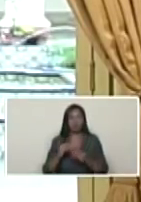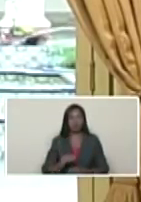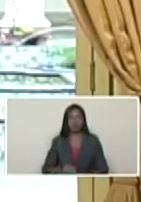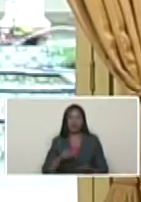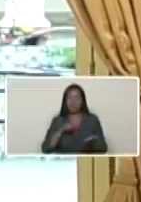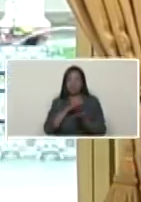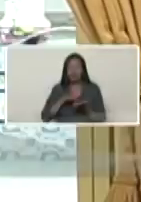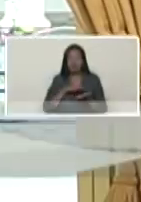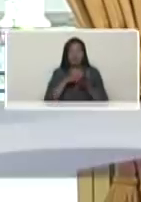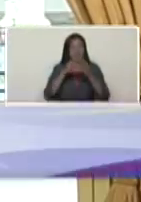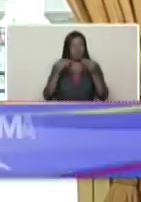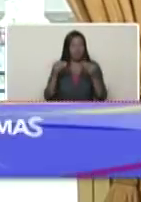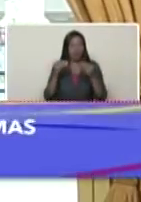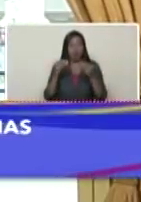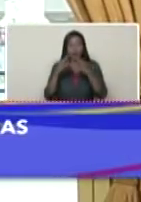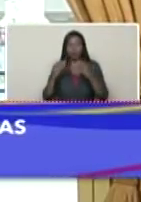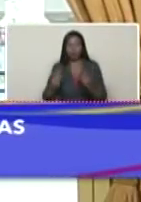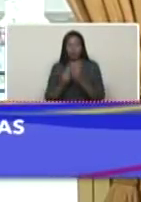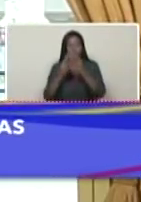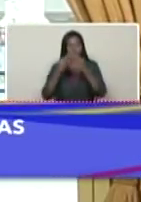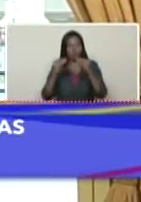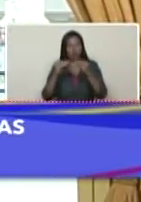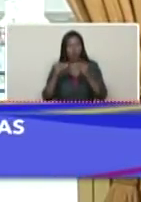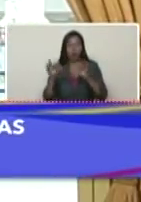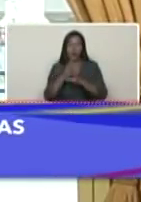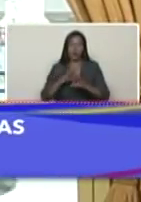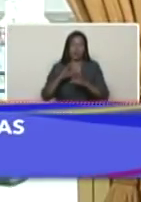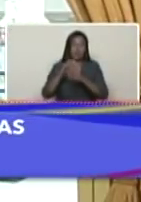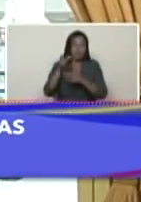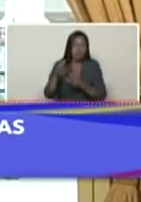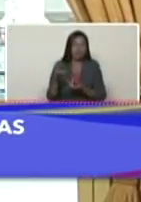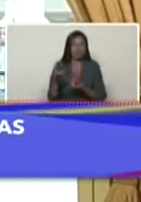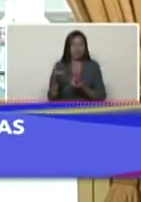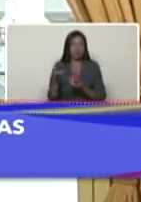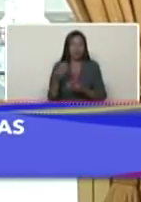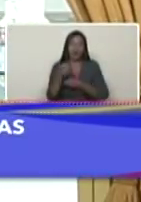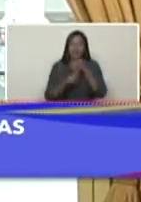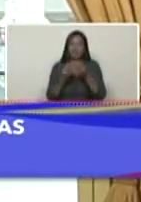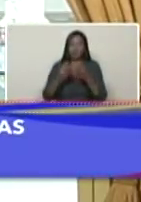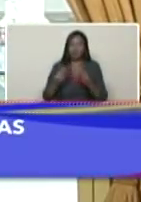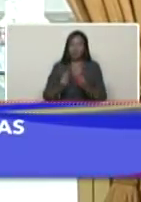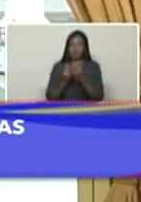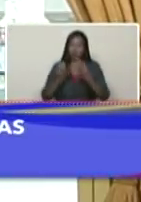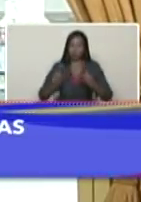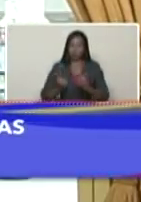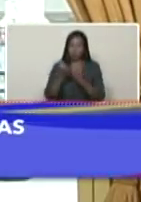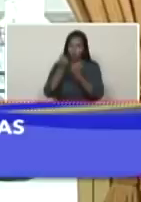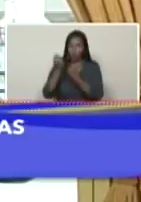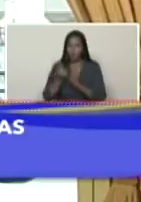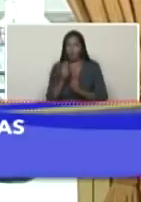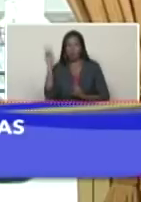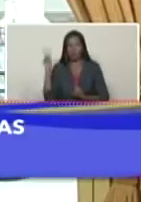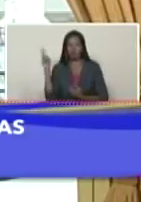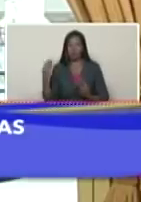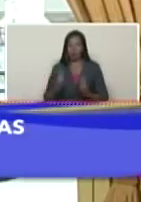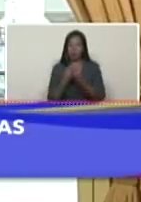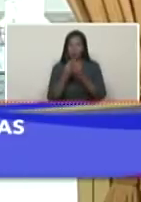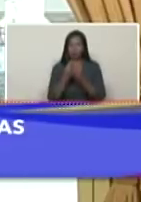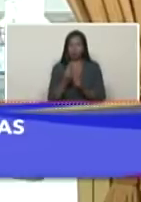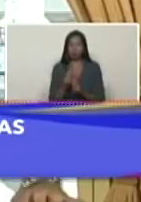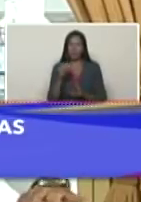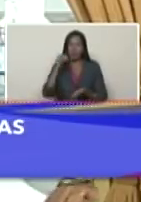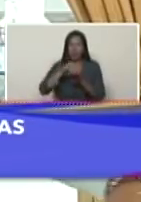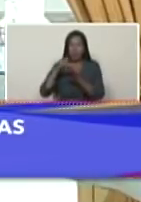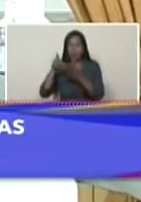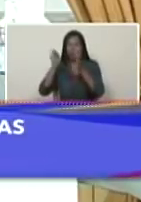de todos y con todos, o no es de nadie. O lo hacemos todos como venezolanos, como venezolanas. Ponemos